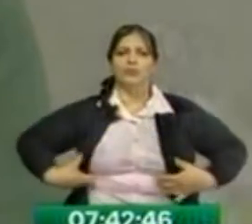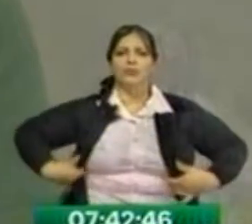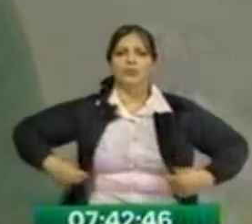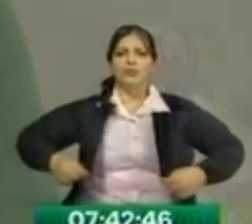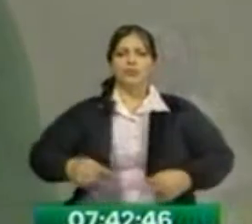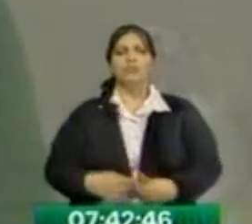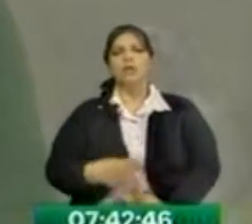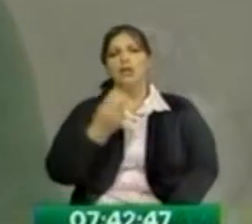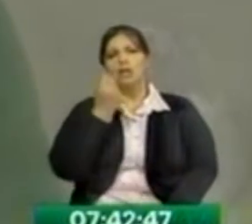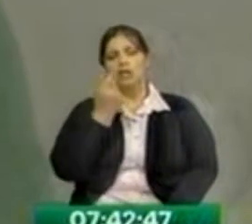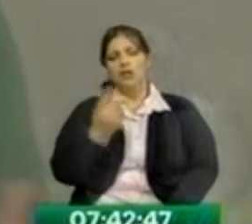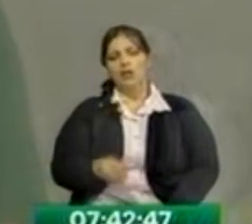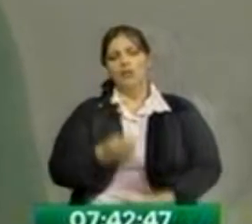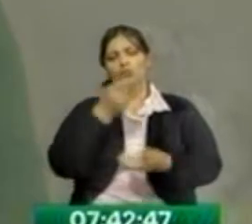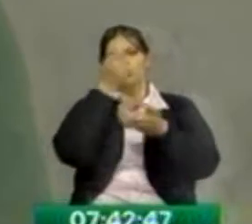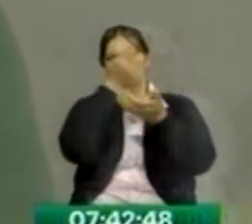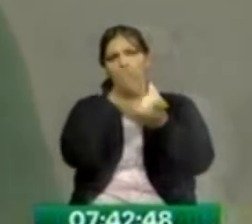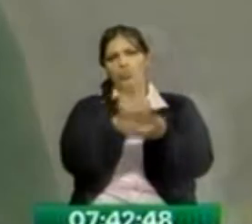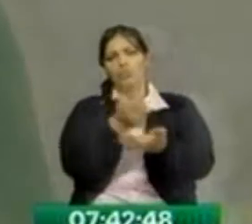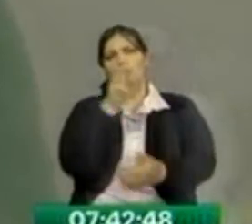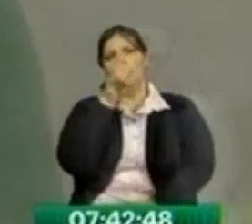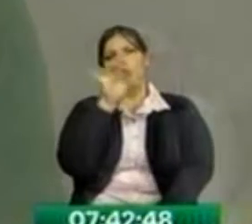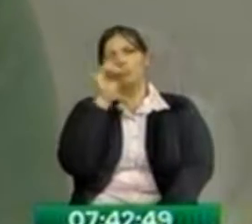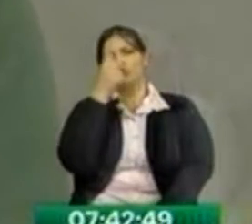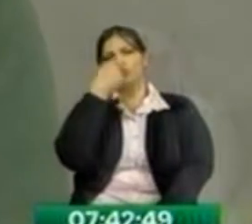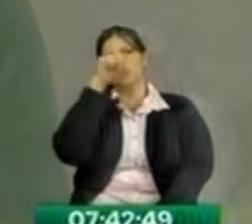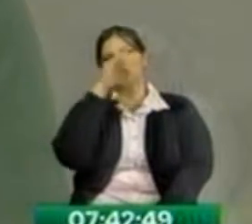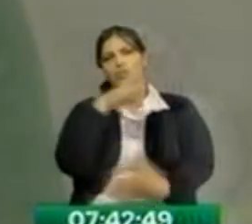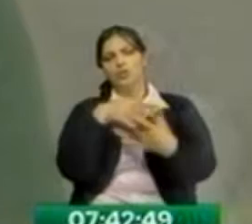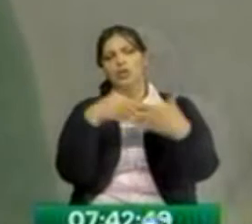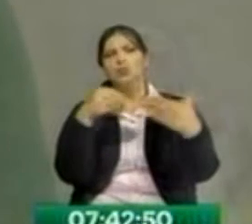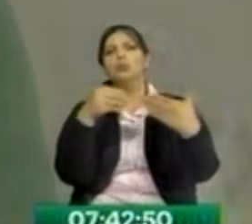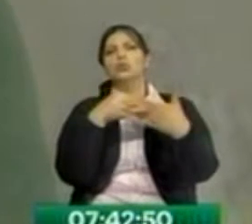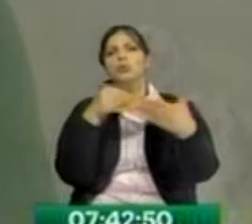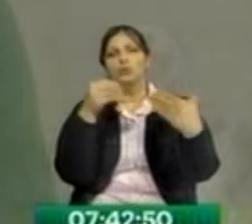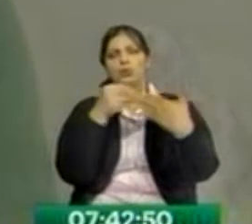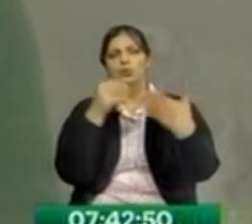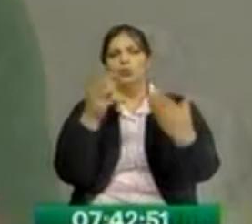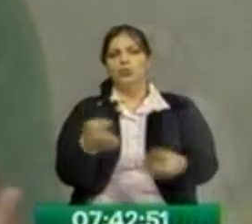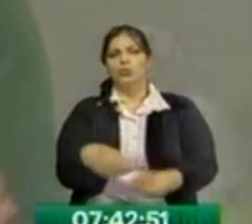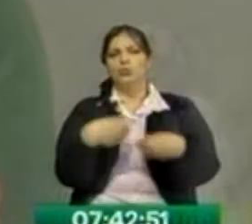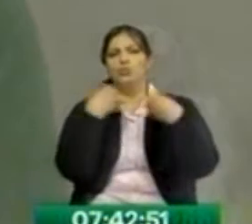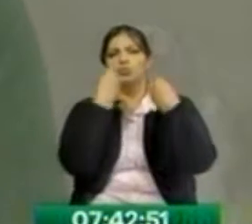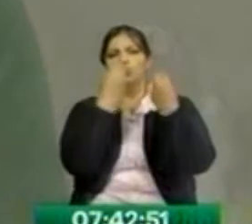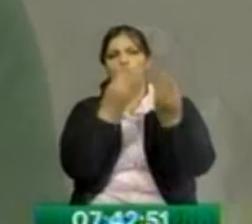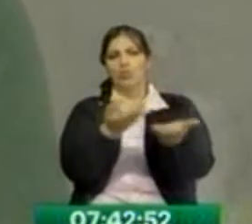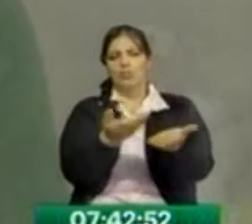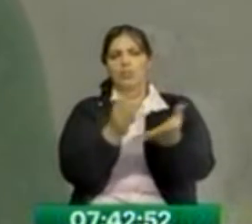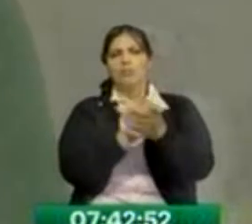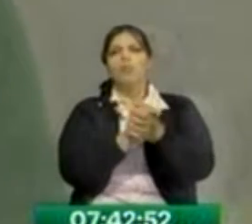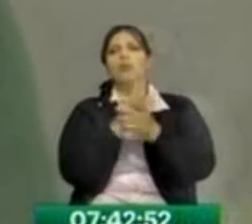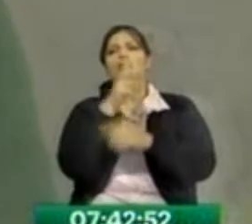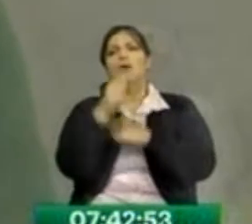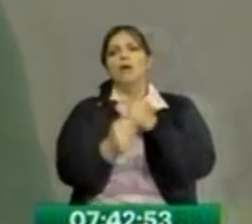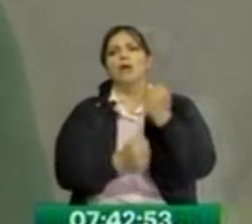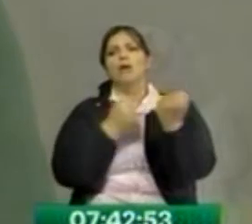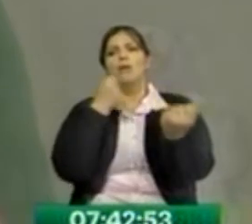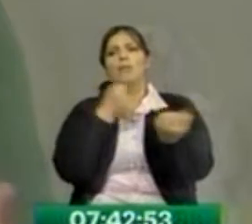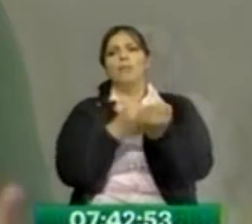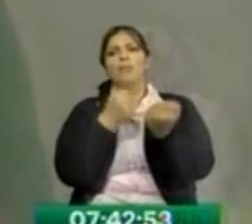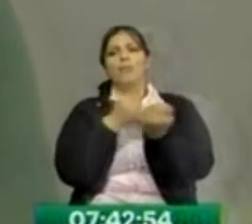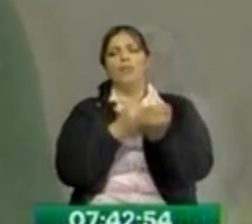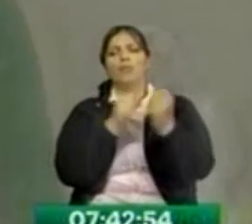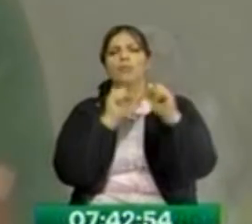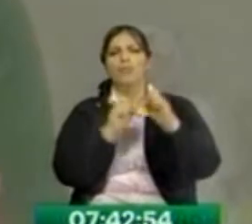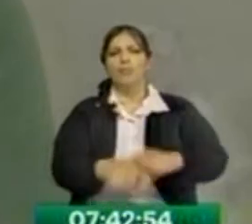presupuesto de lo cual contribuye con contribuyen 28 estados miembros o que sea por iniciativas o fondos